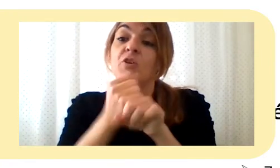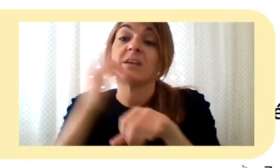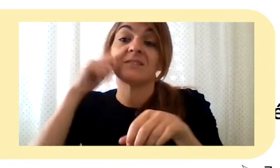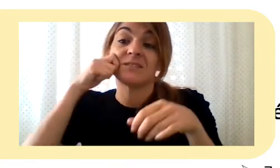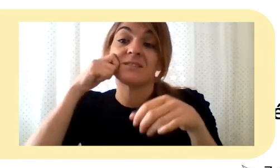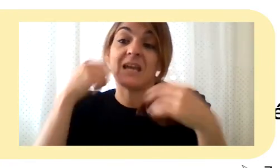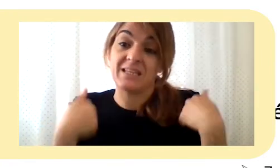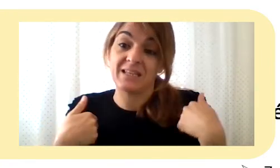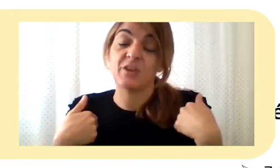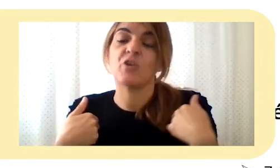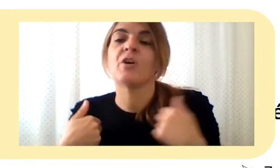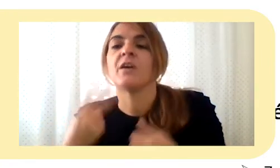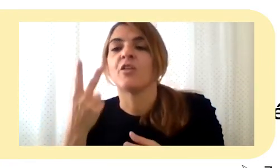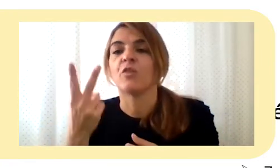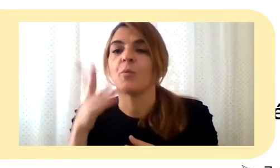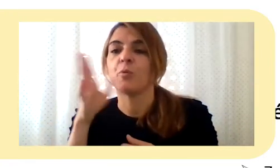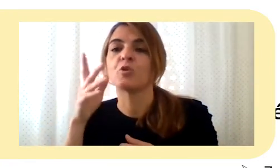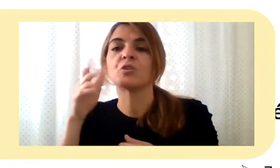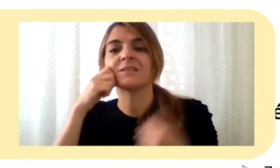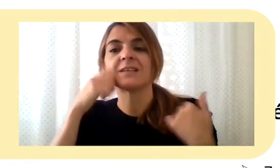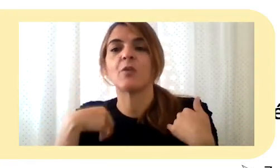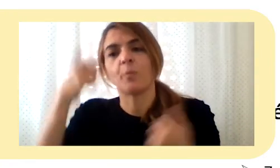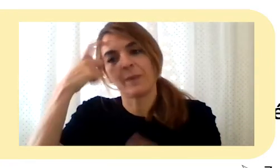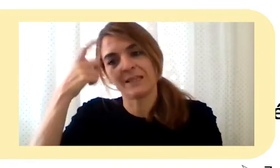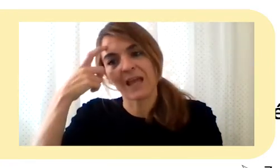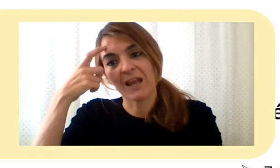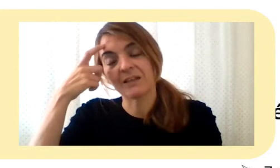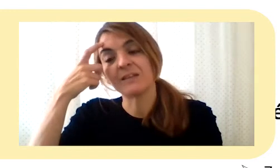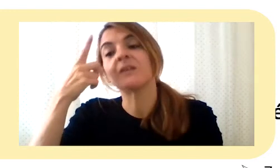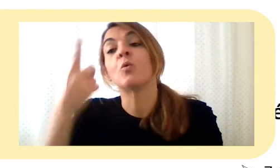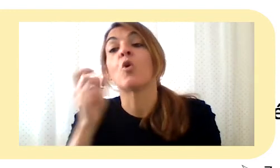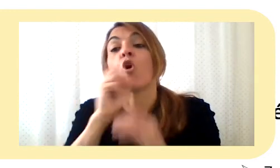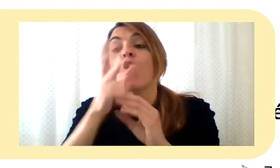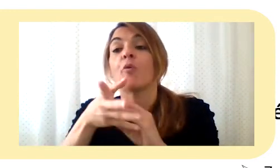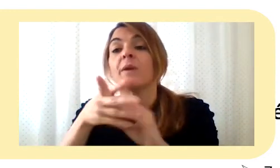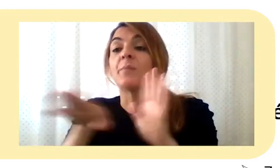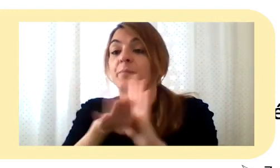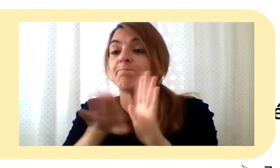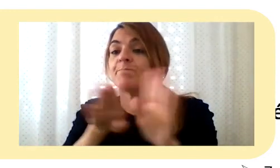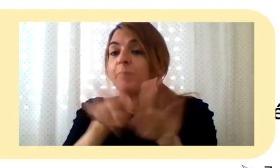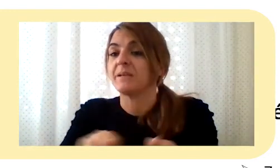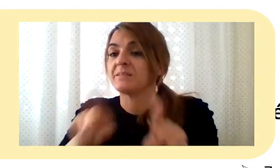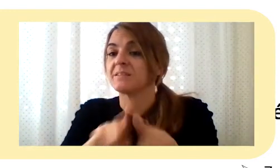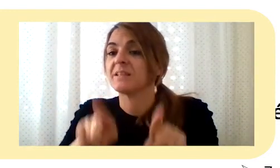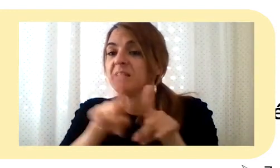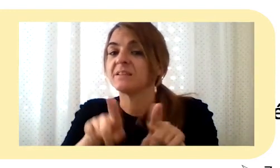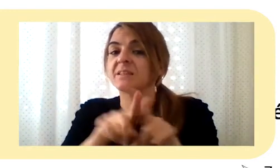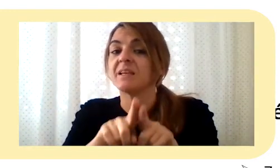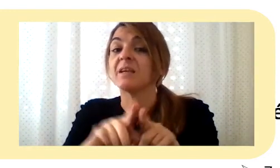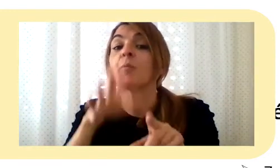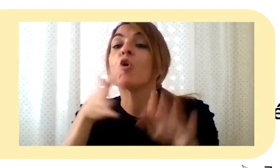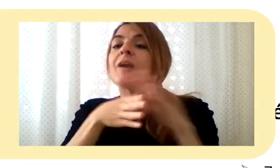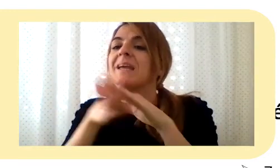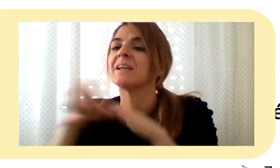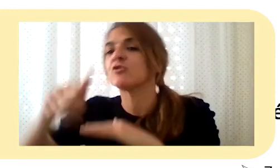en relación con salud mental, 2 por la COVID persistente y 1 por esto de que están ingresando más hombres que mujeres en los hospitales.